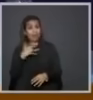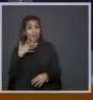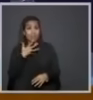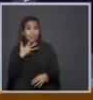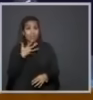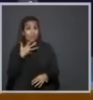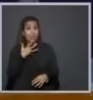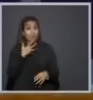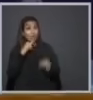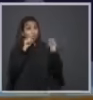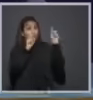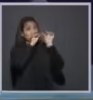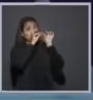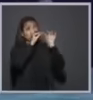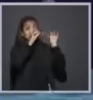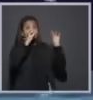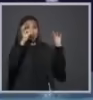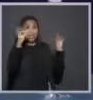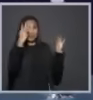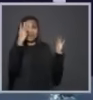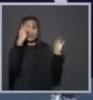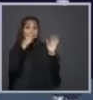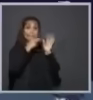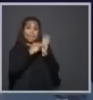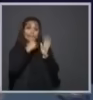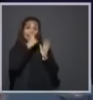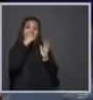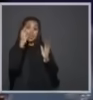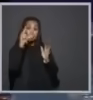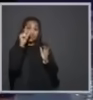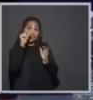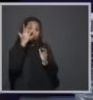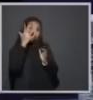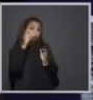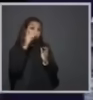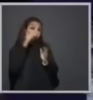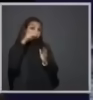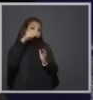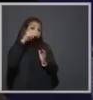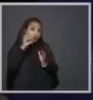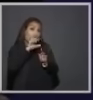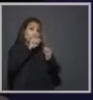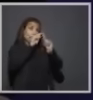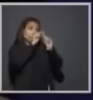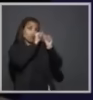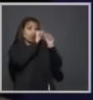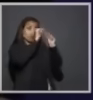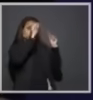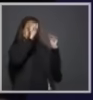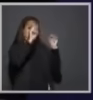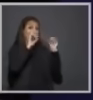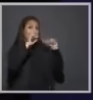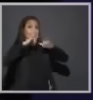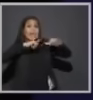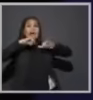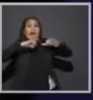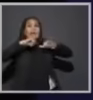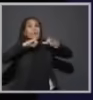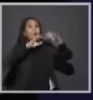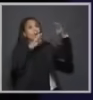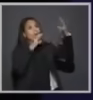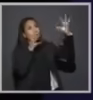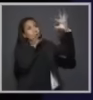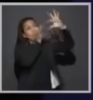3.185 kilómetros de frontera. O sea, por geopolítica, además por